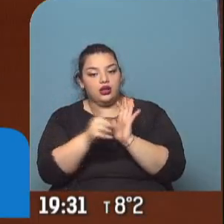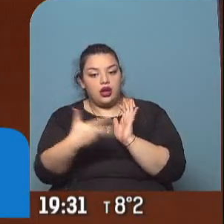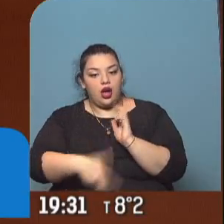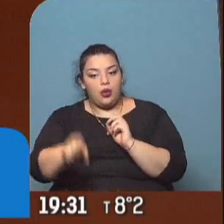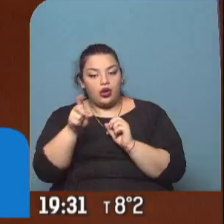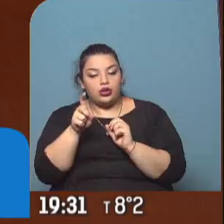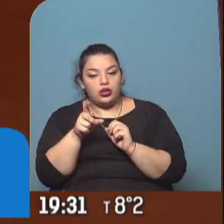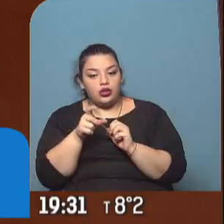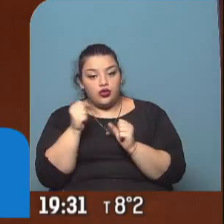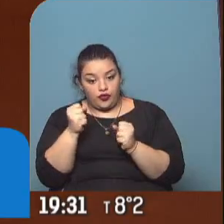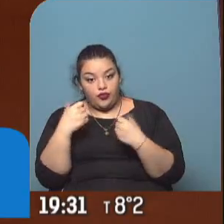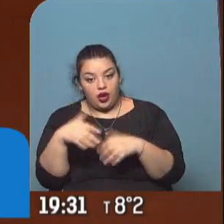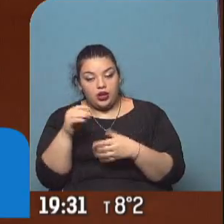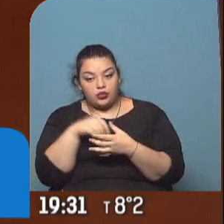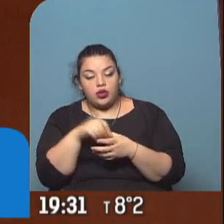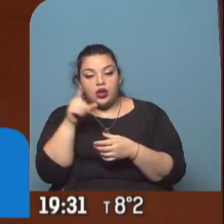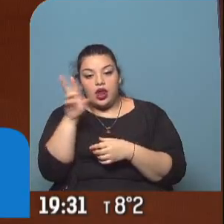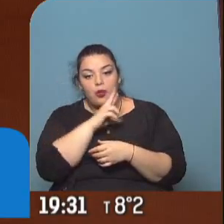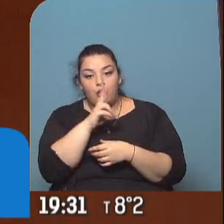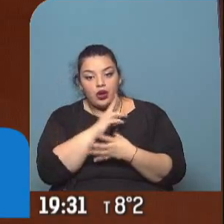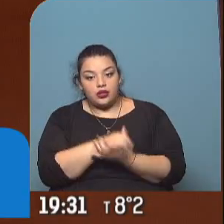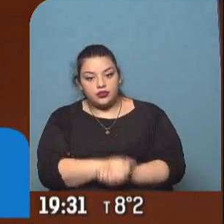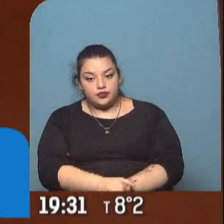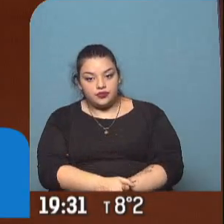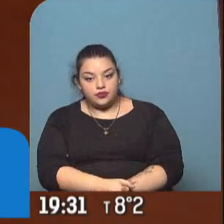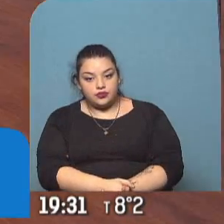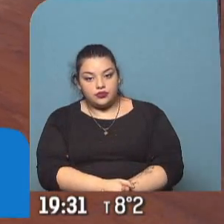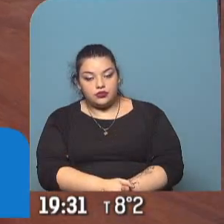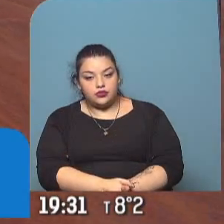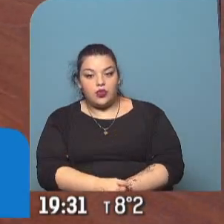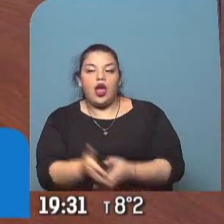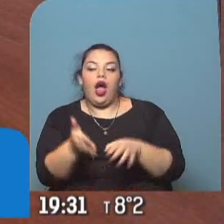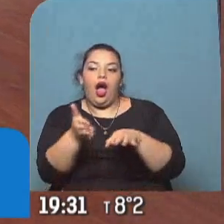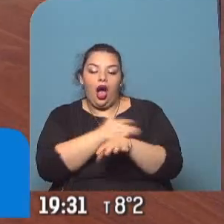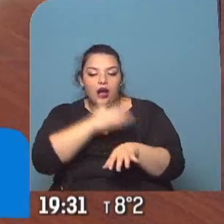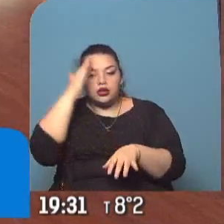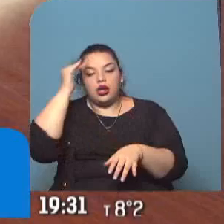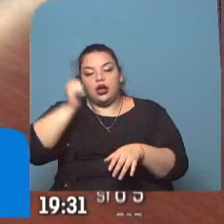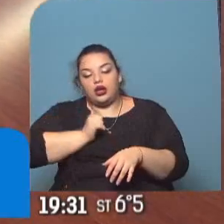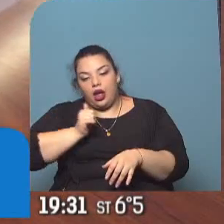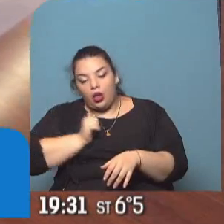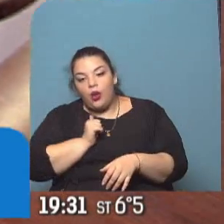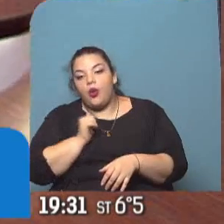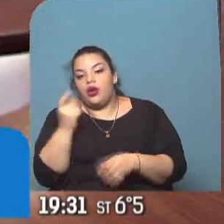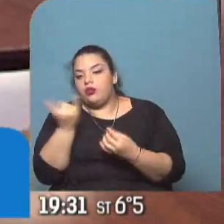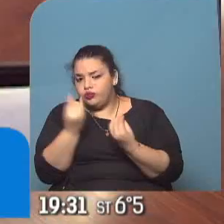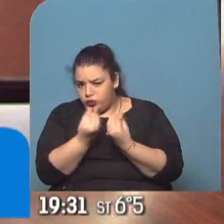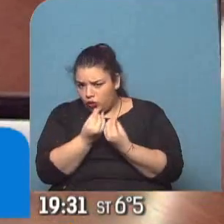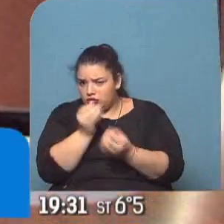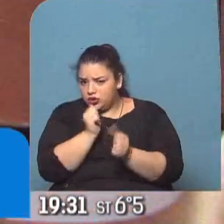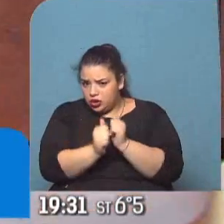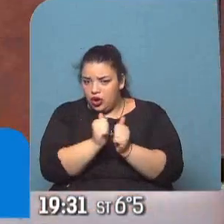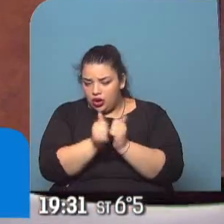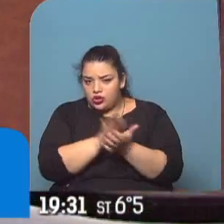el colectivo de las mujeres. Previo, digo, a la dictadura, tiene mucha historia. Con lo cual, la posibilidad